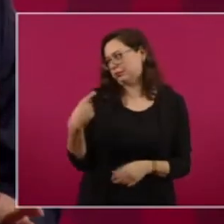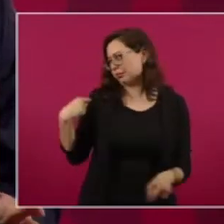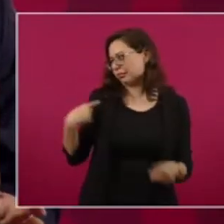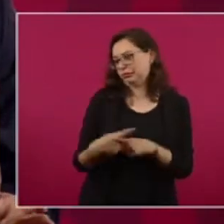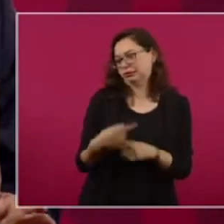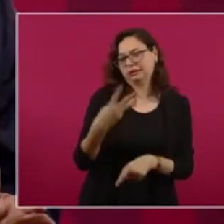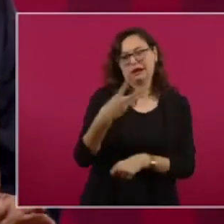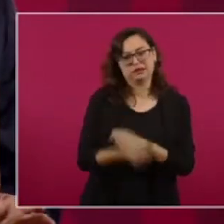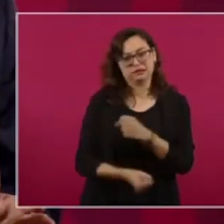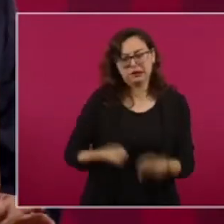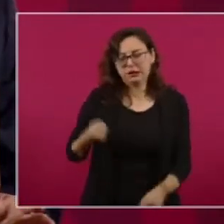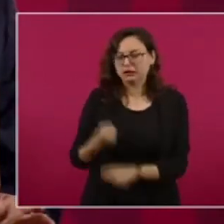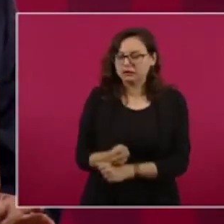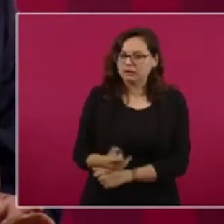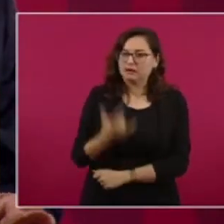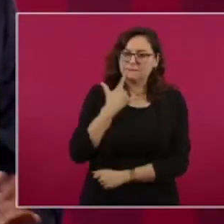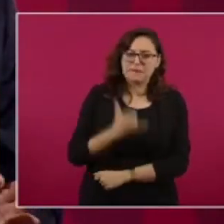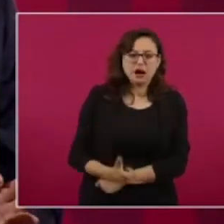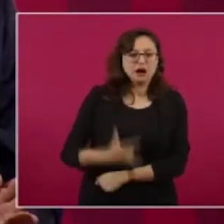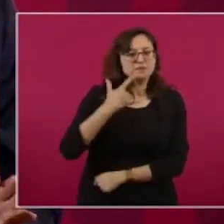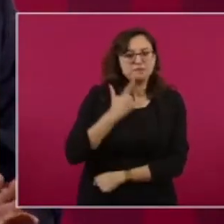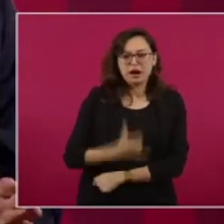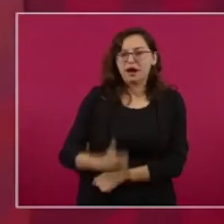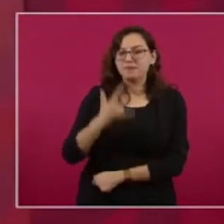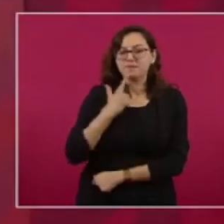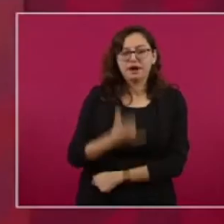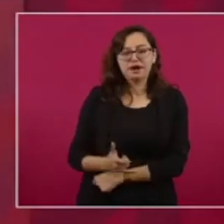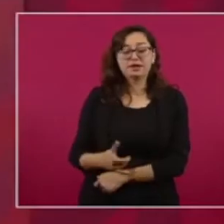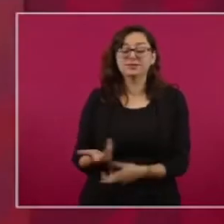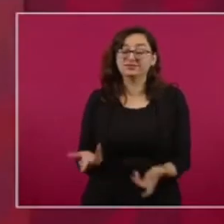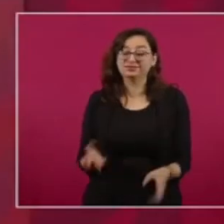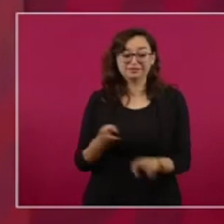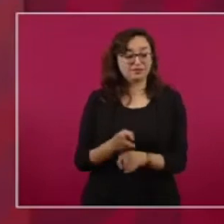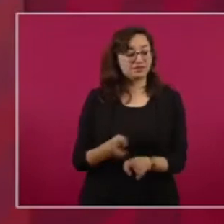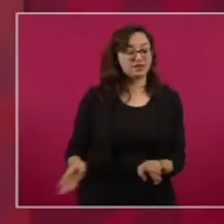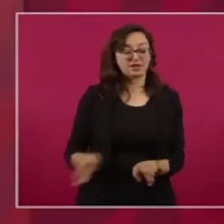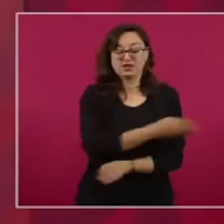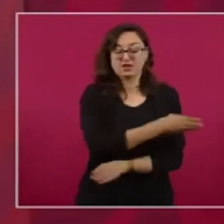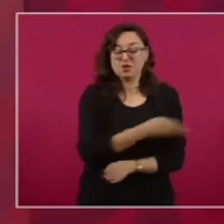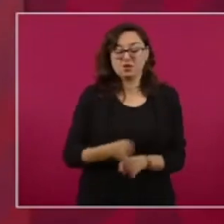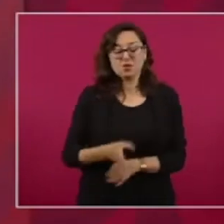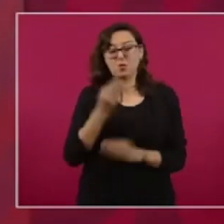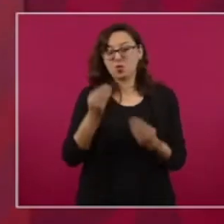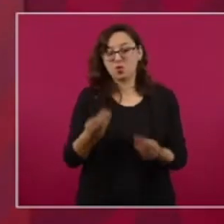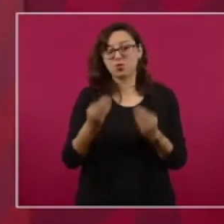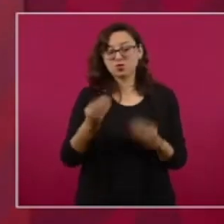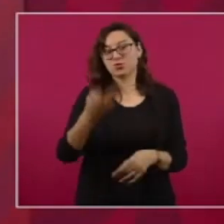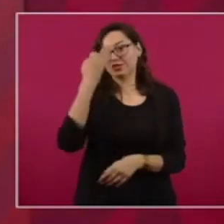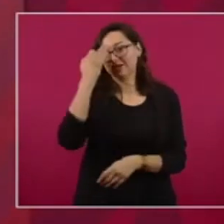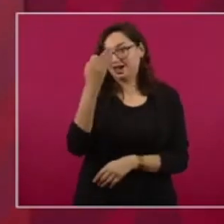porque fue mucho lo que duraron. Sí. Siempre